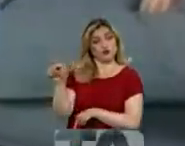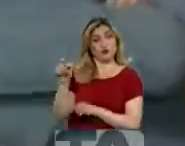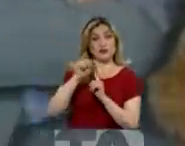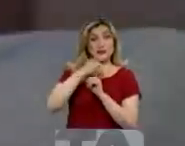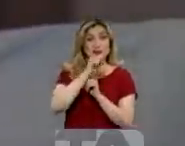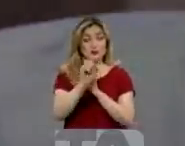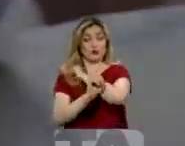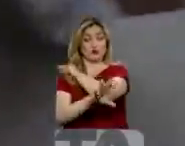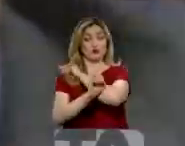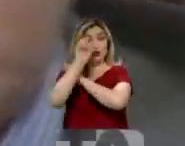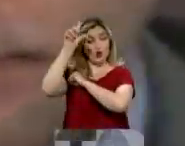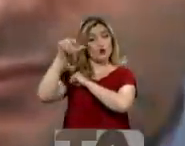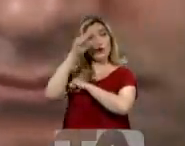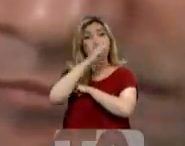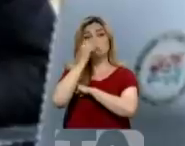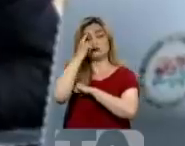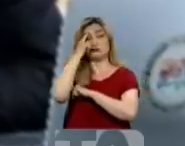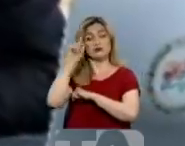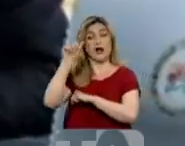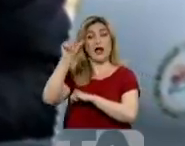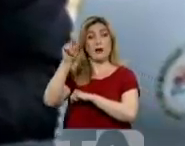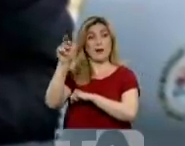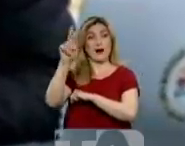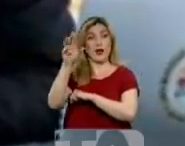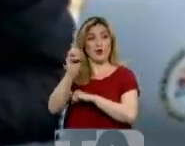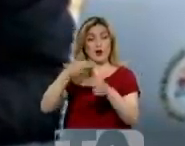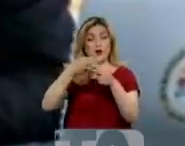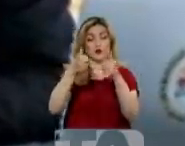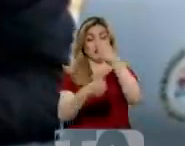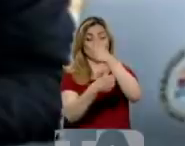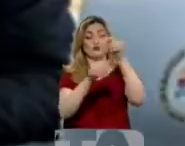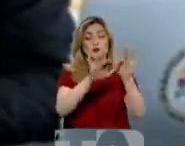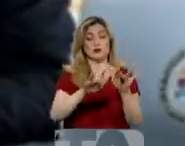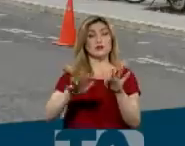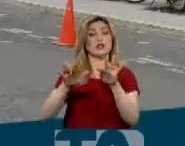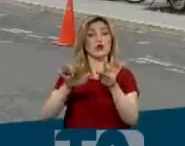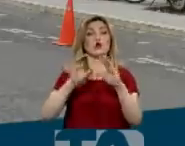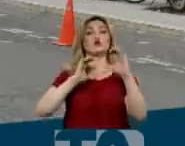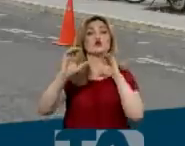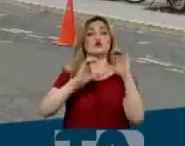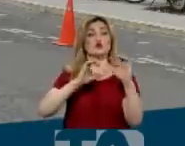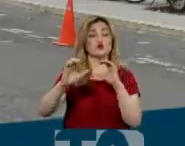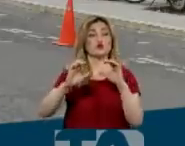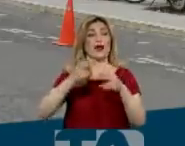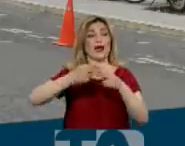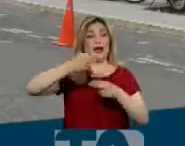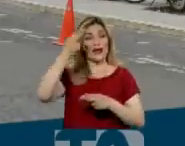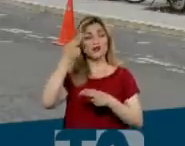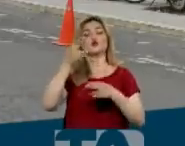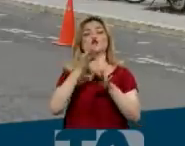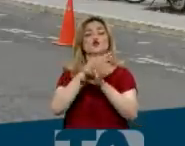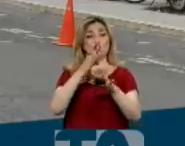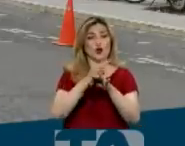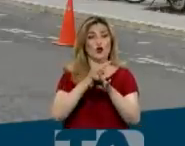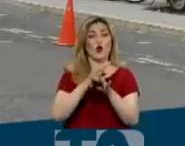sistema de propaganda del gobierno anterior fernando alvarado el ex subsecretario de comunicación pablo yanes el ex funcionario de la secom galo